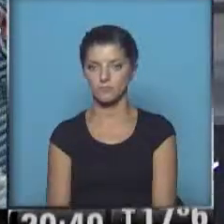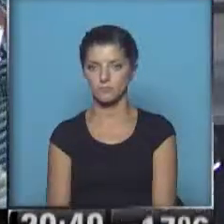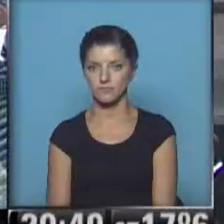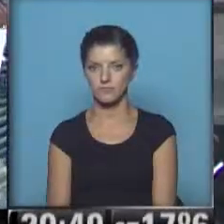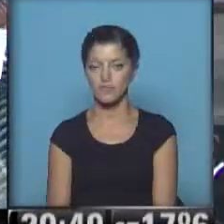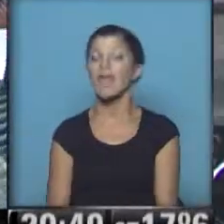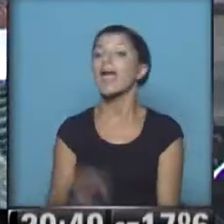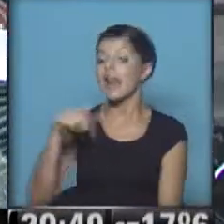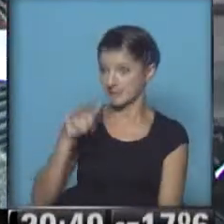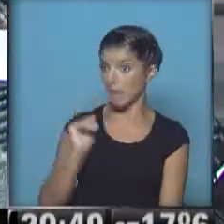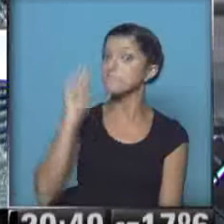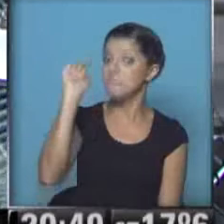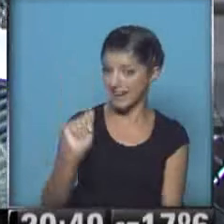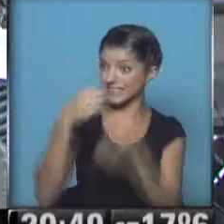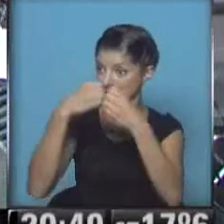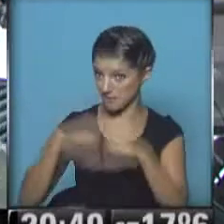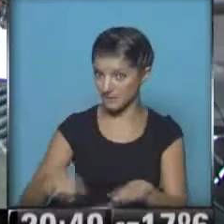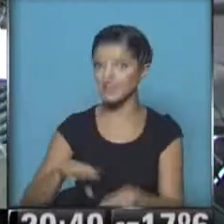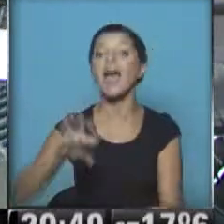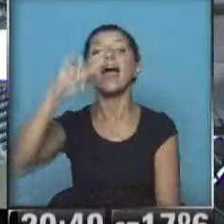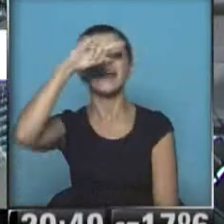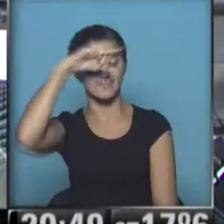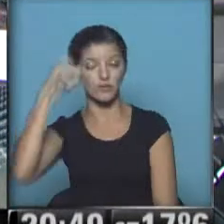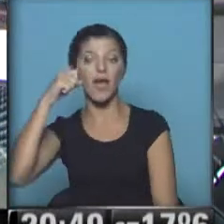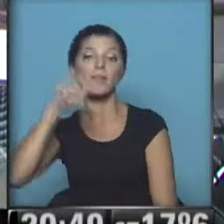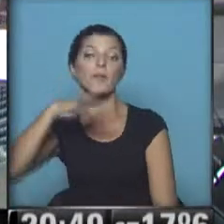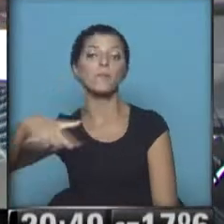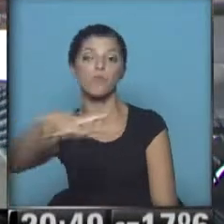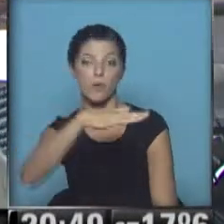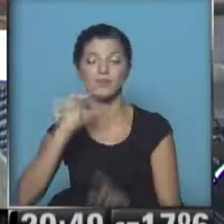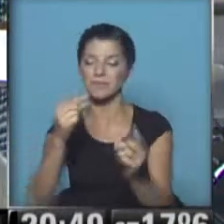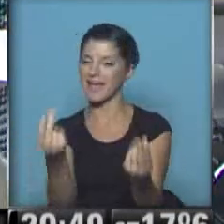Esperamos a partir de este próximo martes. Nacional, popular y de muchísima